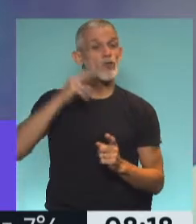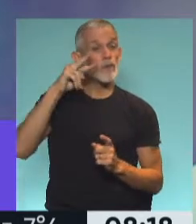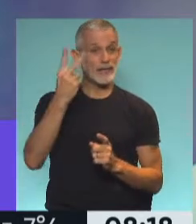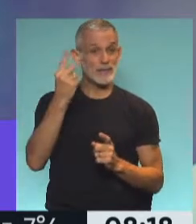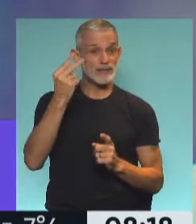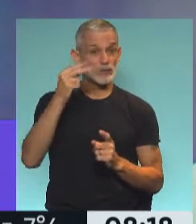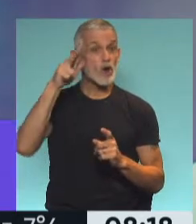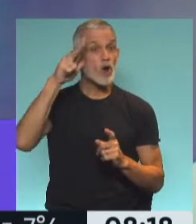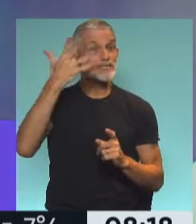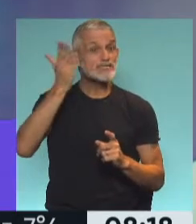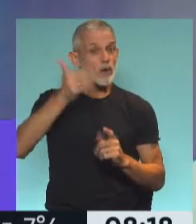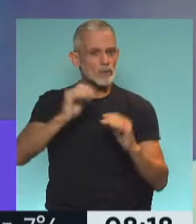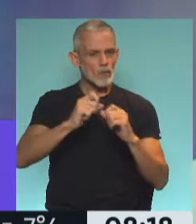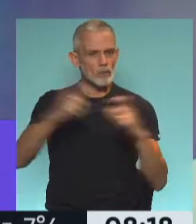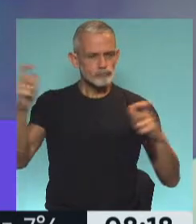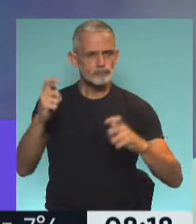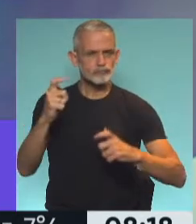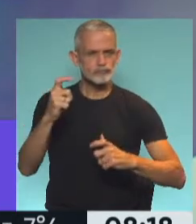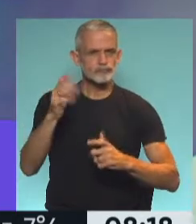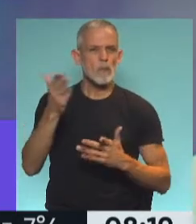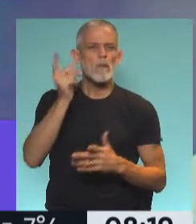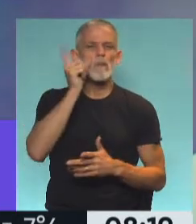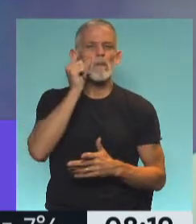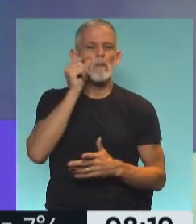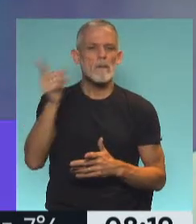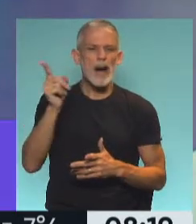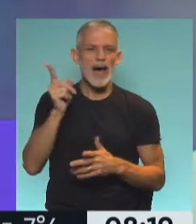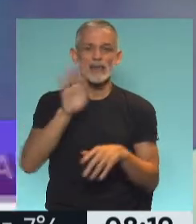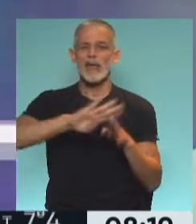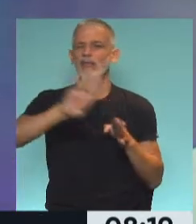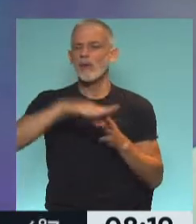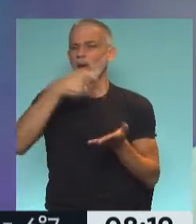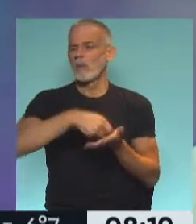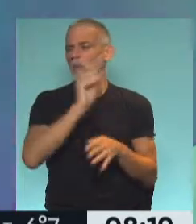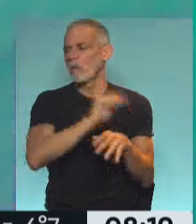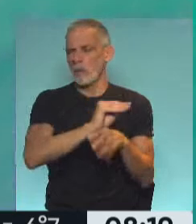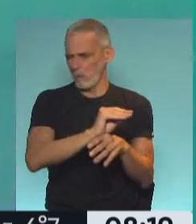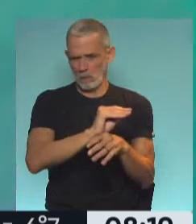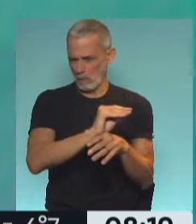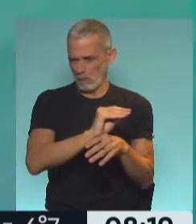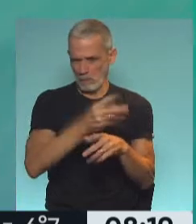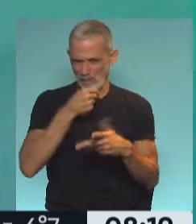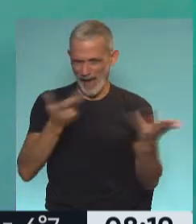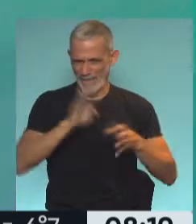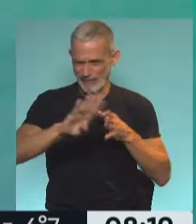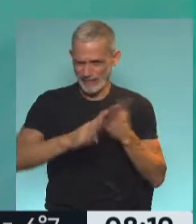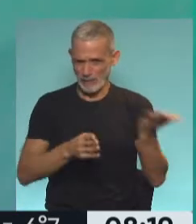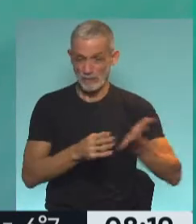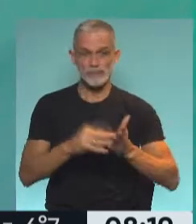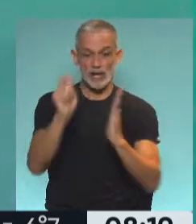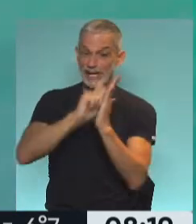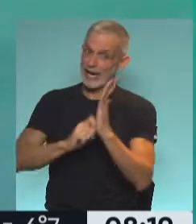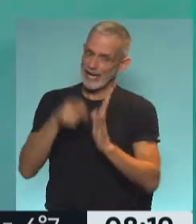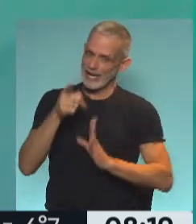un 85% los padres deudores de las cuotas alimentarias. Esto según el